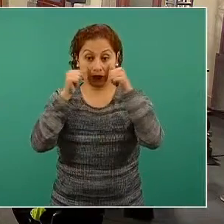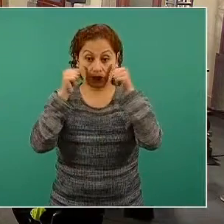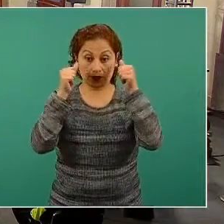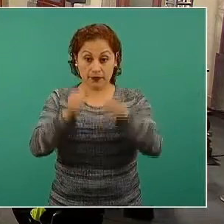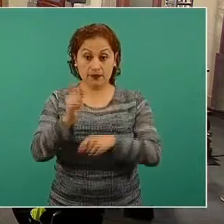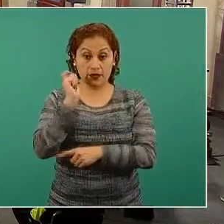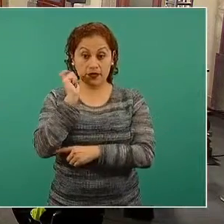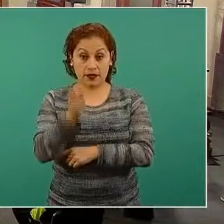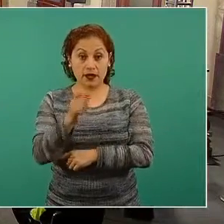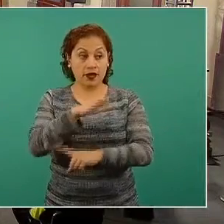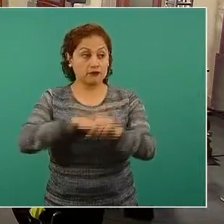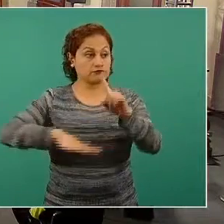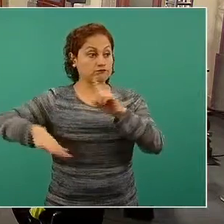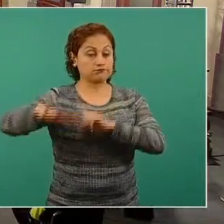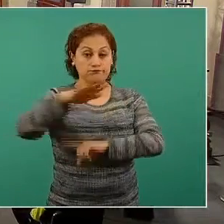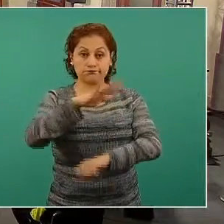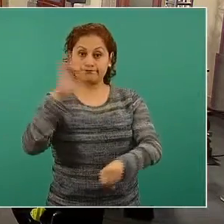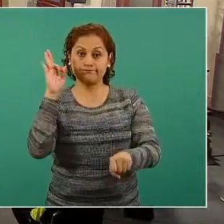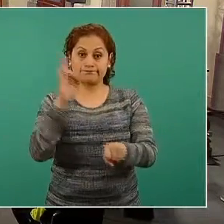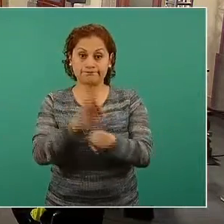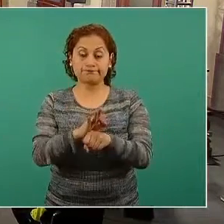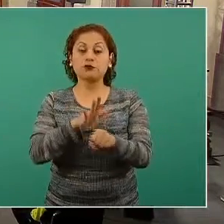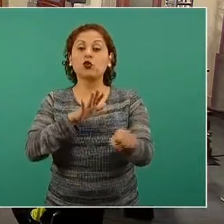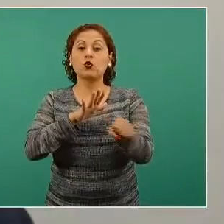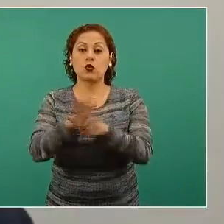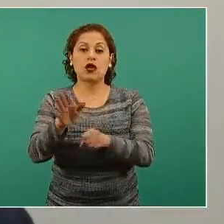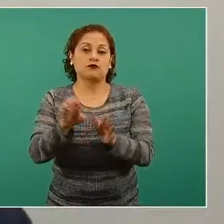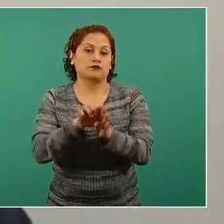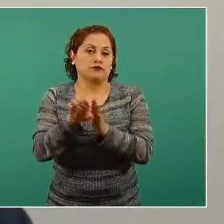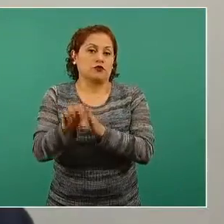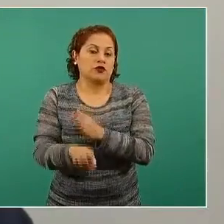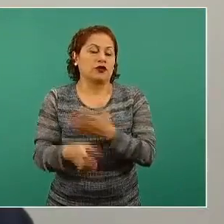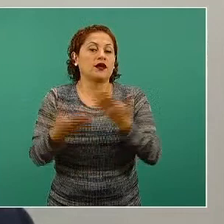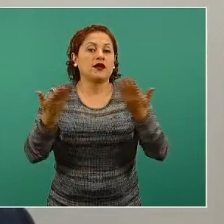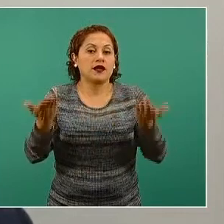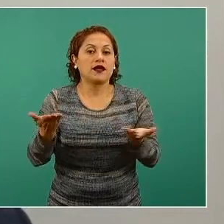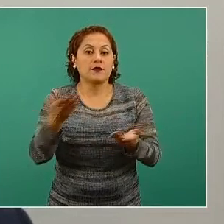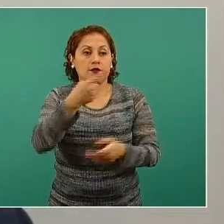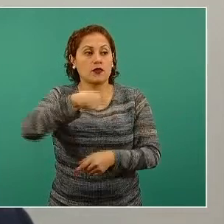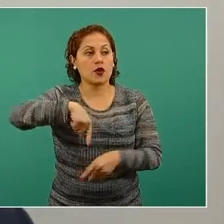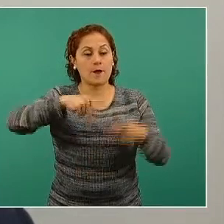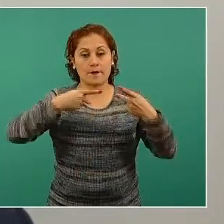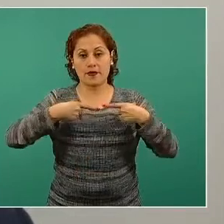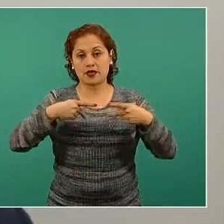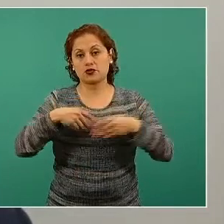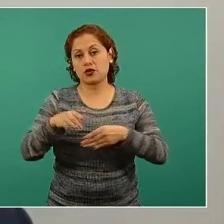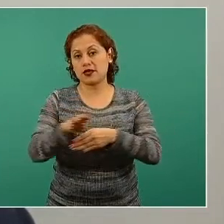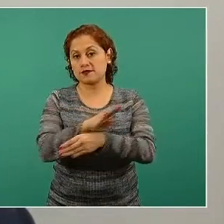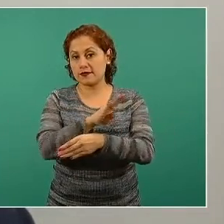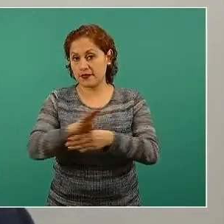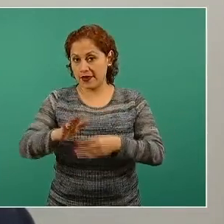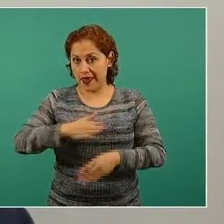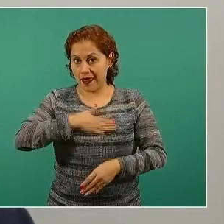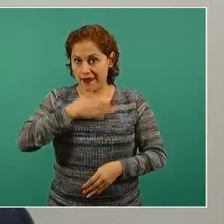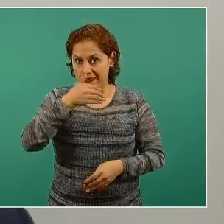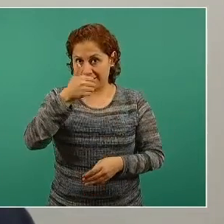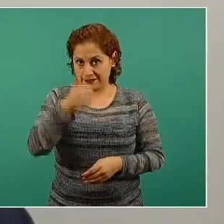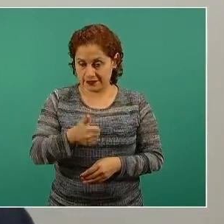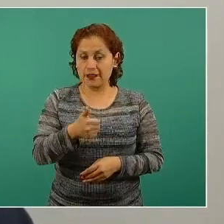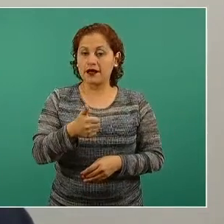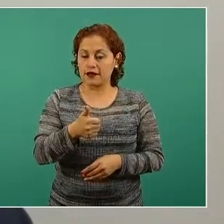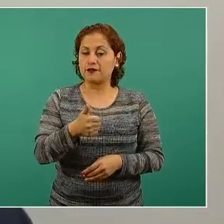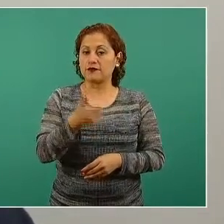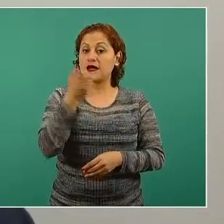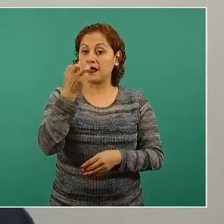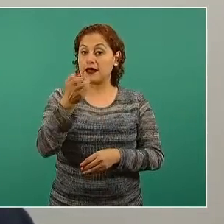un bien público muy importante que se debe de proteger, y que es el bienestar de las personas, y que ese bienestar incluye muy